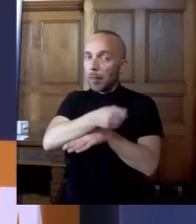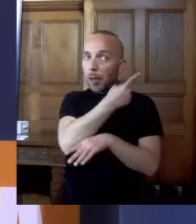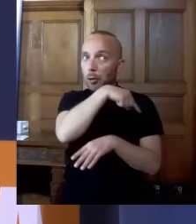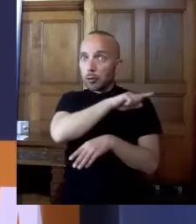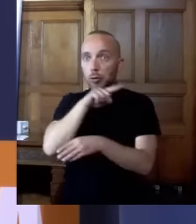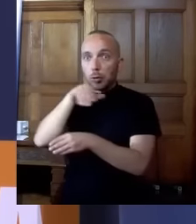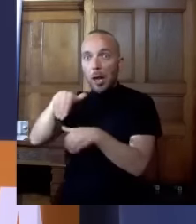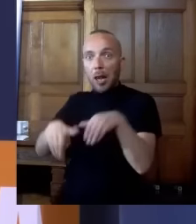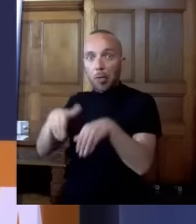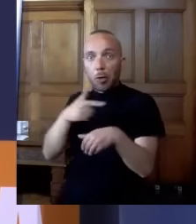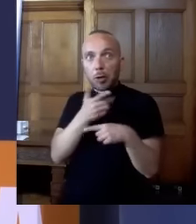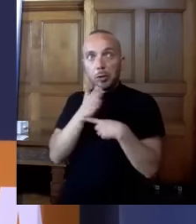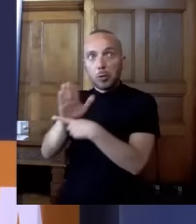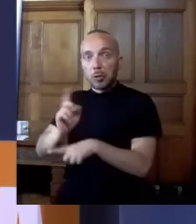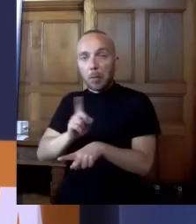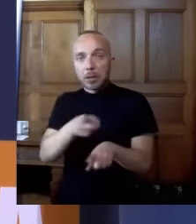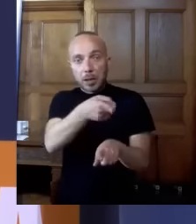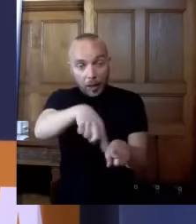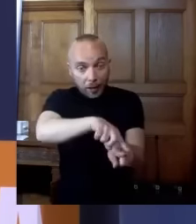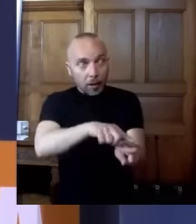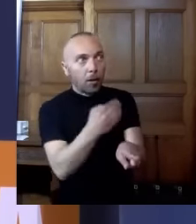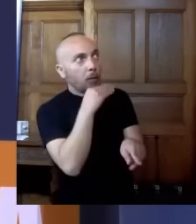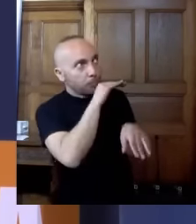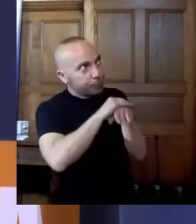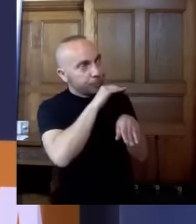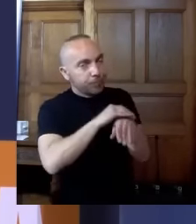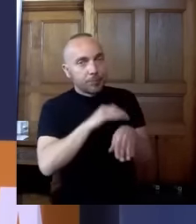las elecciones y de eso van estones